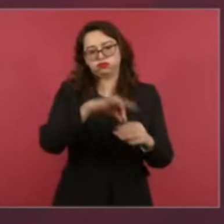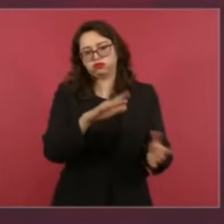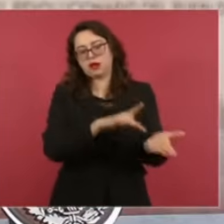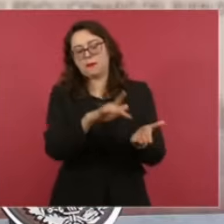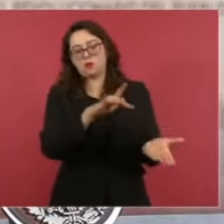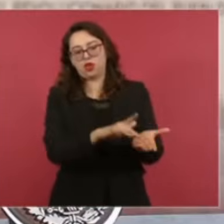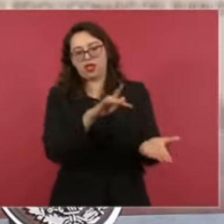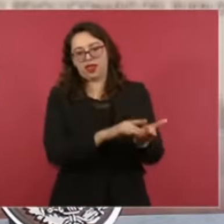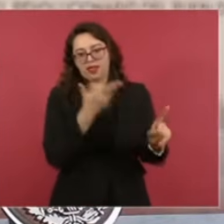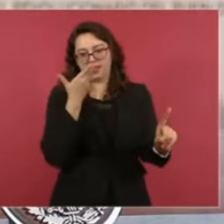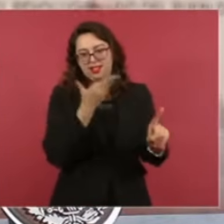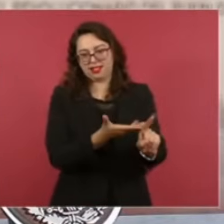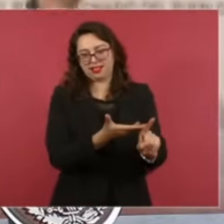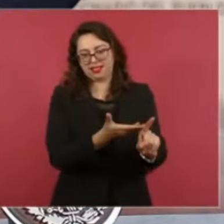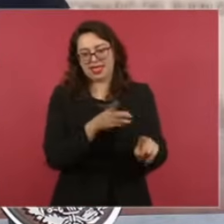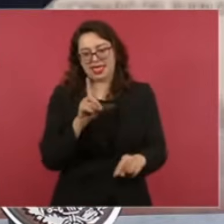mejore